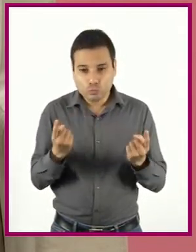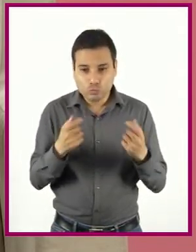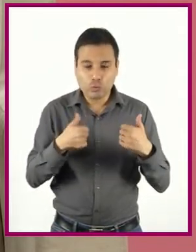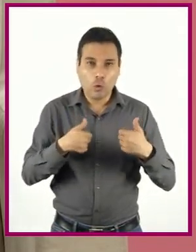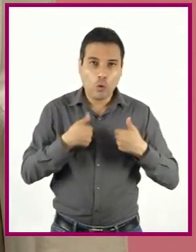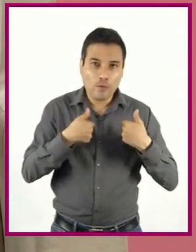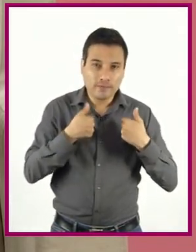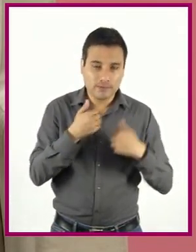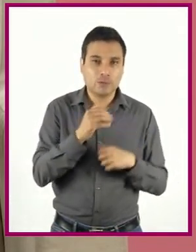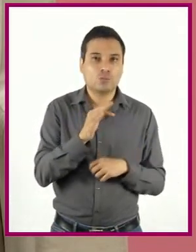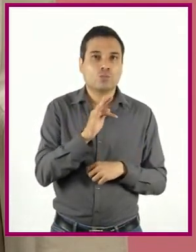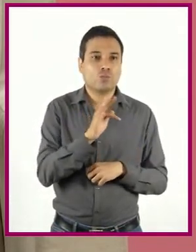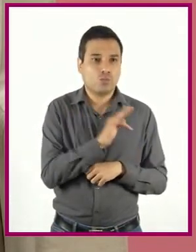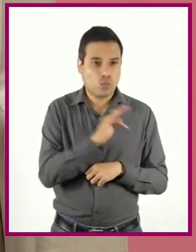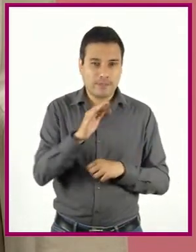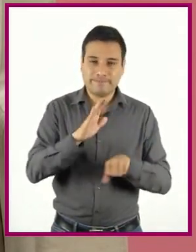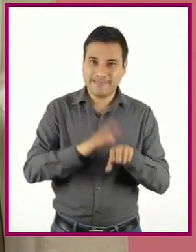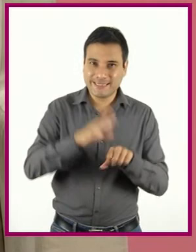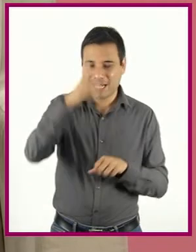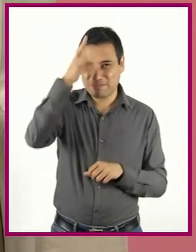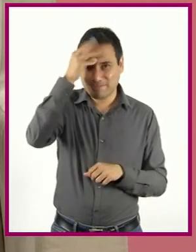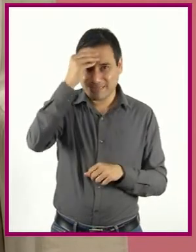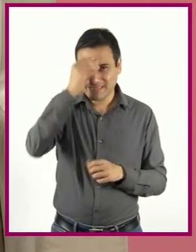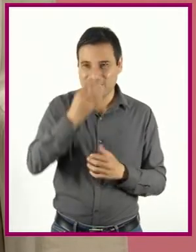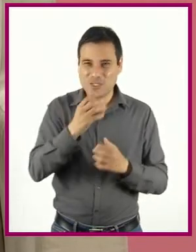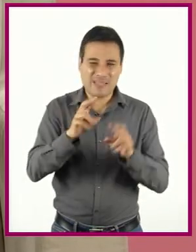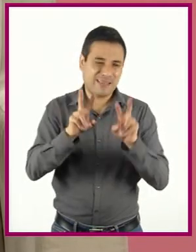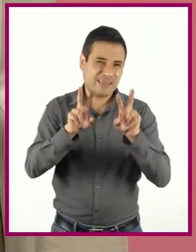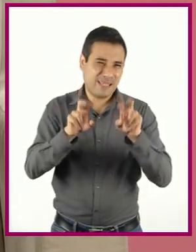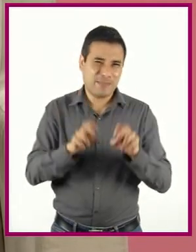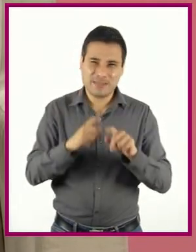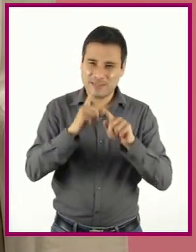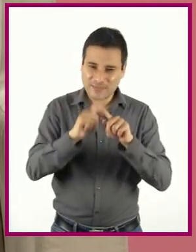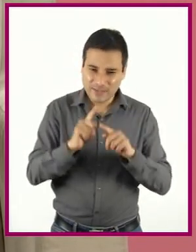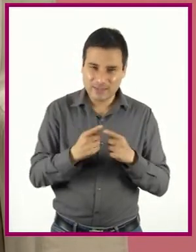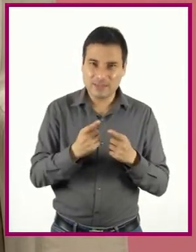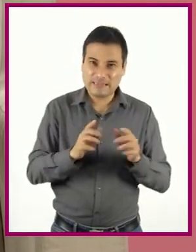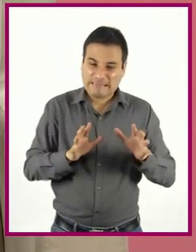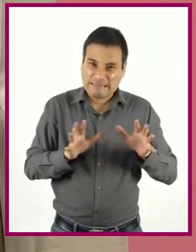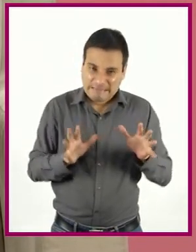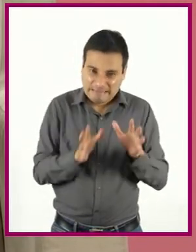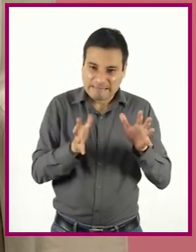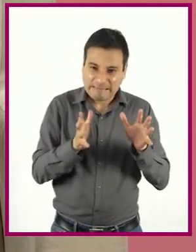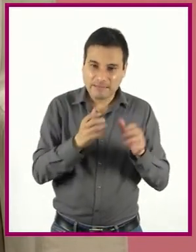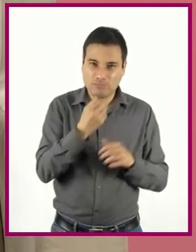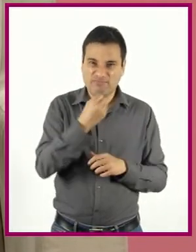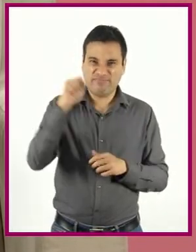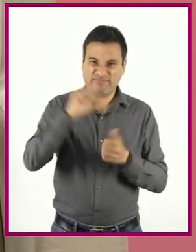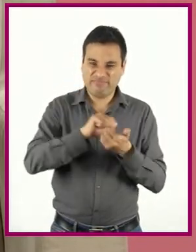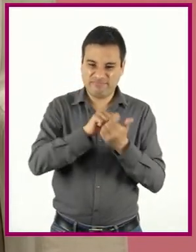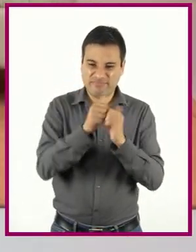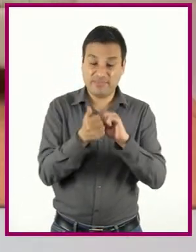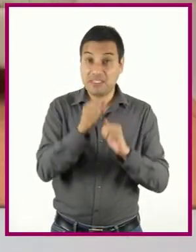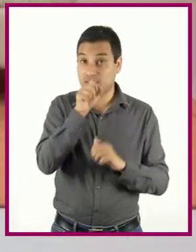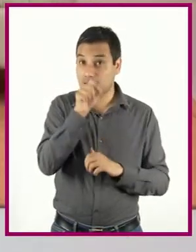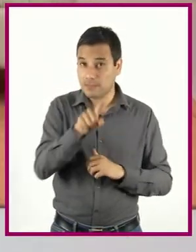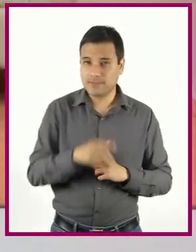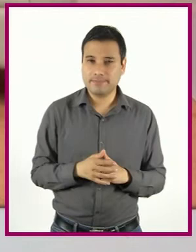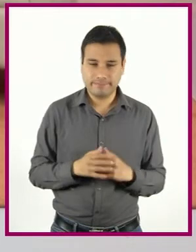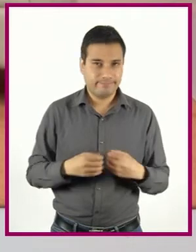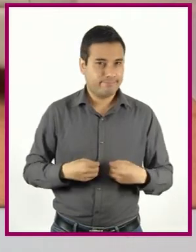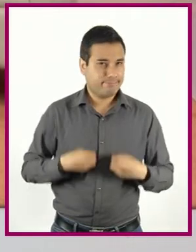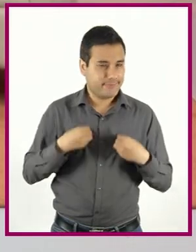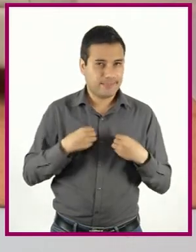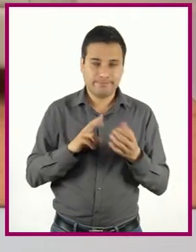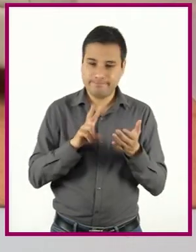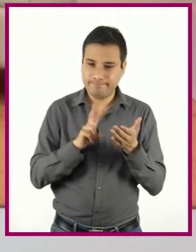puedan acceder a más conocimientos, a otras habilidades, pero también a tener un sentido de vida.